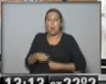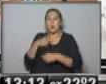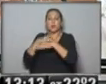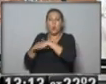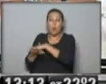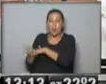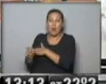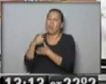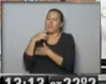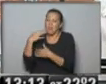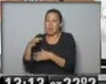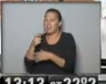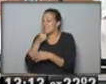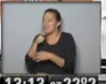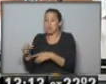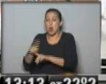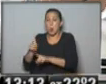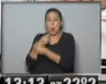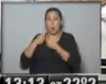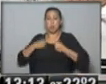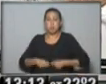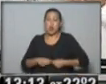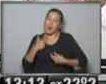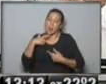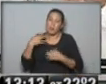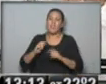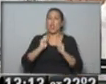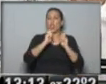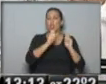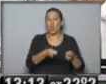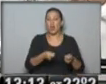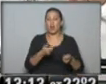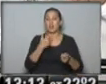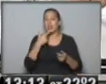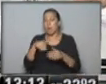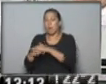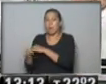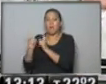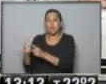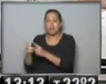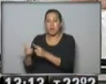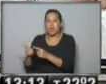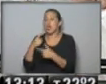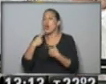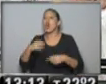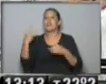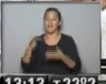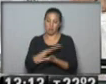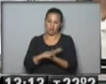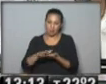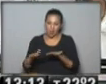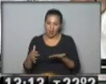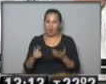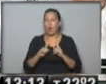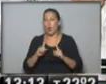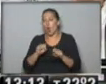el momento de desprenderse de esa ropa que a veces guardamos que no tiene sentido, que pasa el tiempo y la mantenemos. Cosas que estén en buen estado, por supuesto, hay